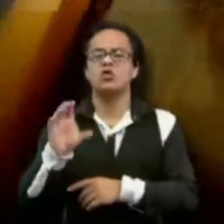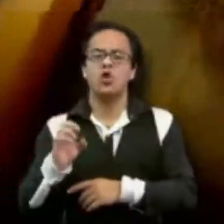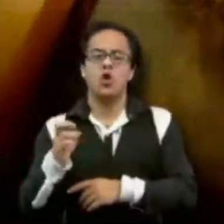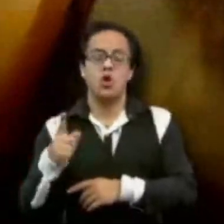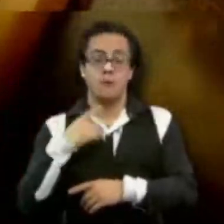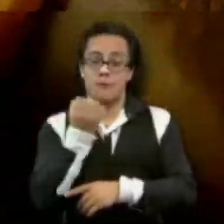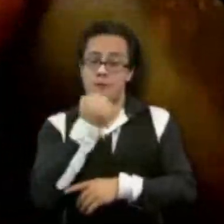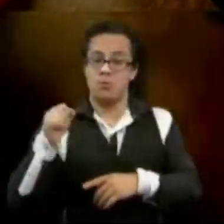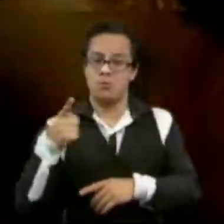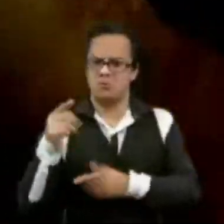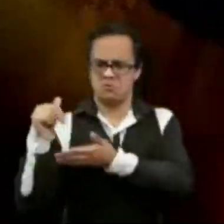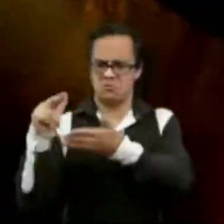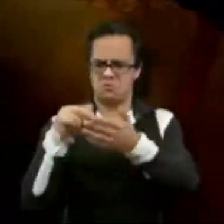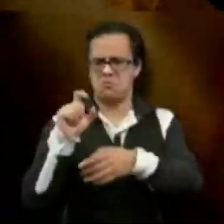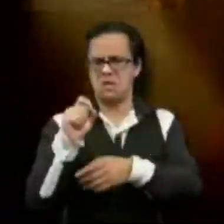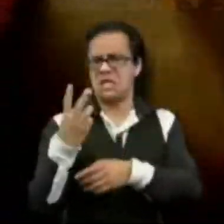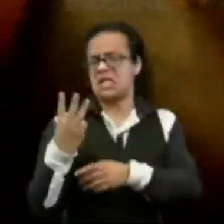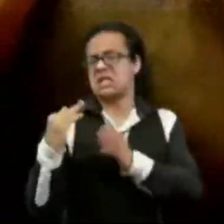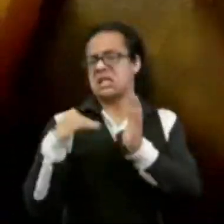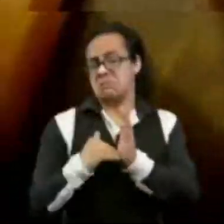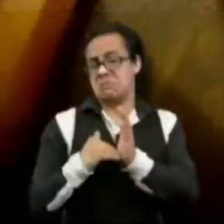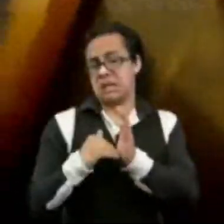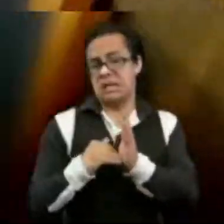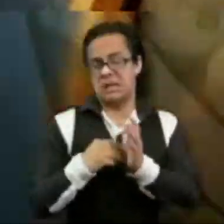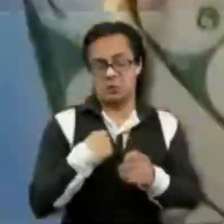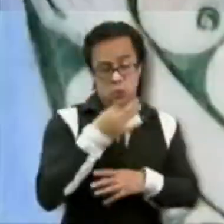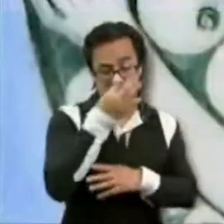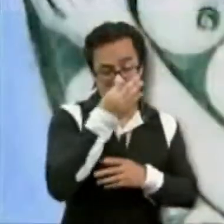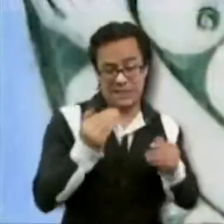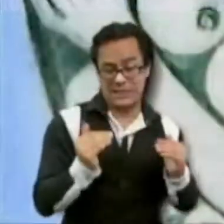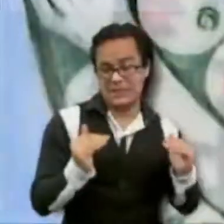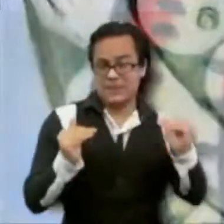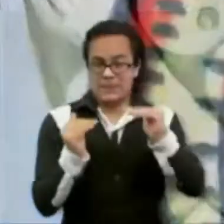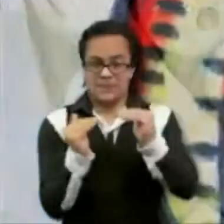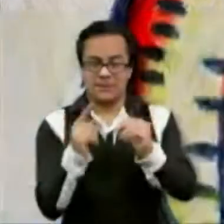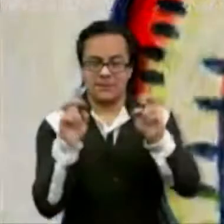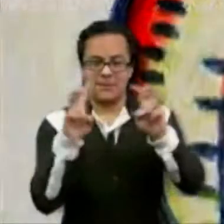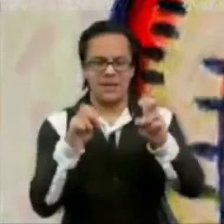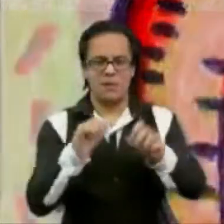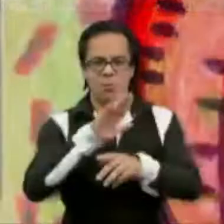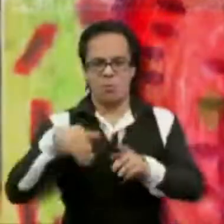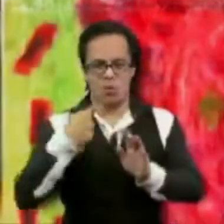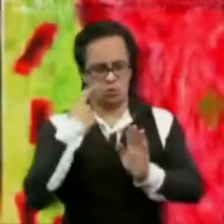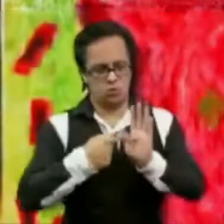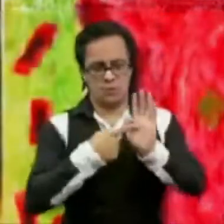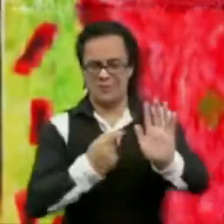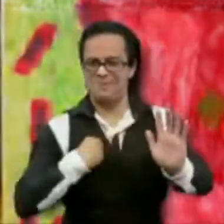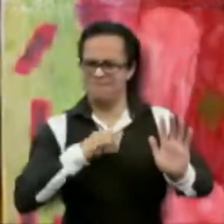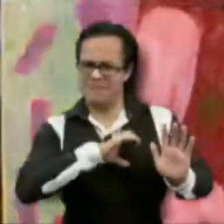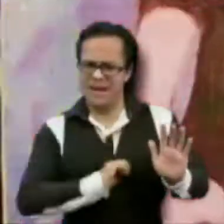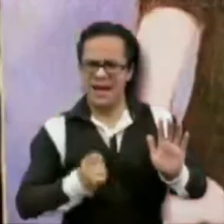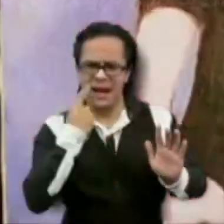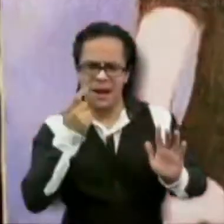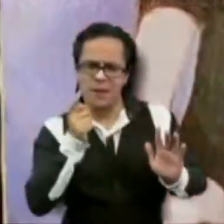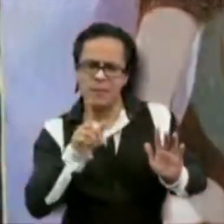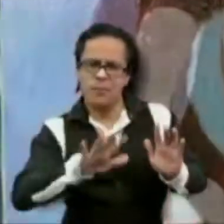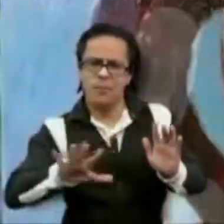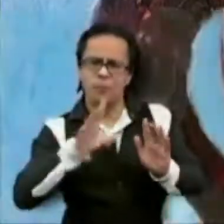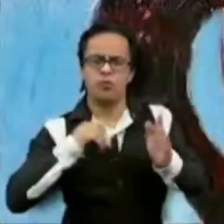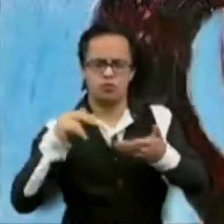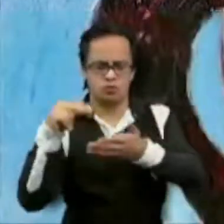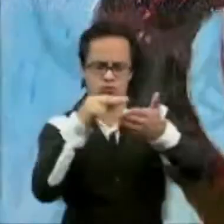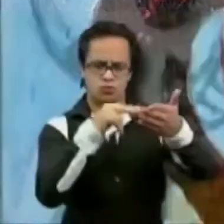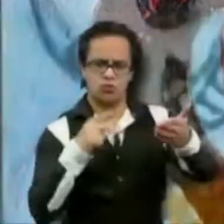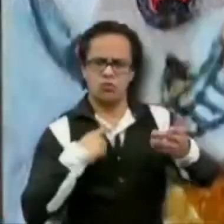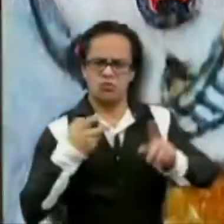unas 23.000 obras, yo estoy muy cerca. No es tratar el tema de la muerte como una simple fascinación. La obra de Juan Lucas es